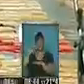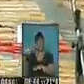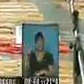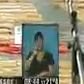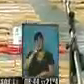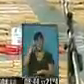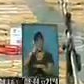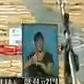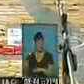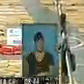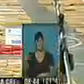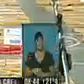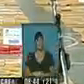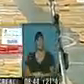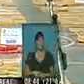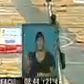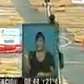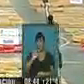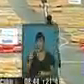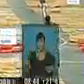lugar volveremos Entonces cuando sea necesario hablábamos tamb